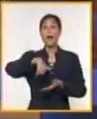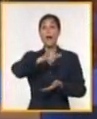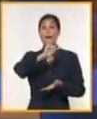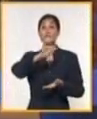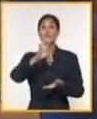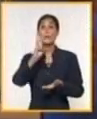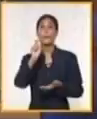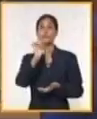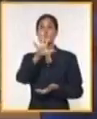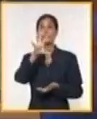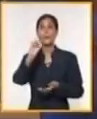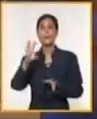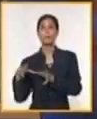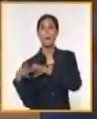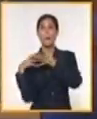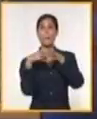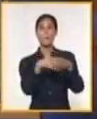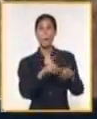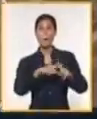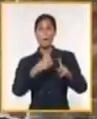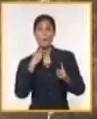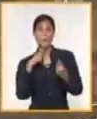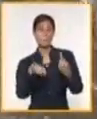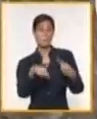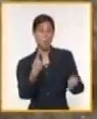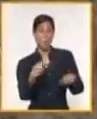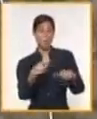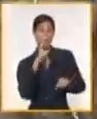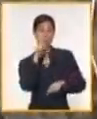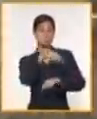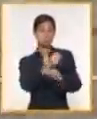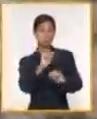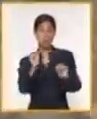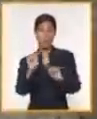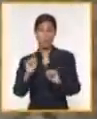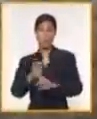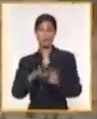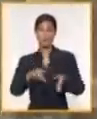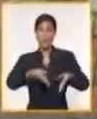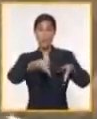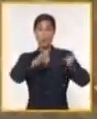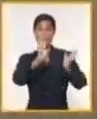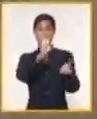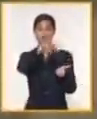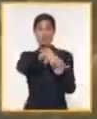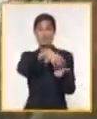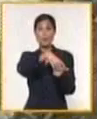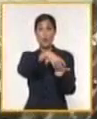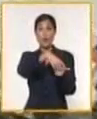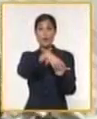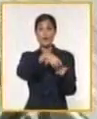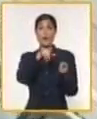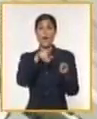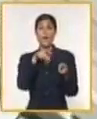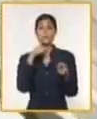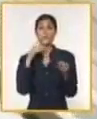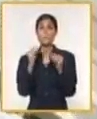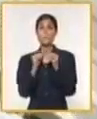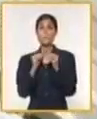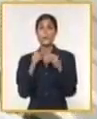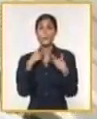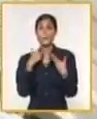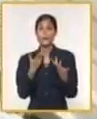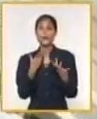horas e incluyó 3 oleadas de ataques. Durante la operación atacamos un centro de producción de centrifugadoras destinado a permitir al régimen